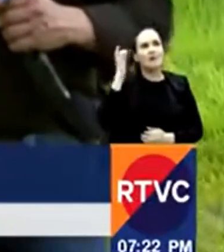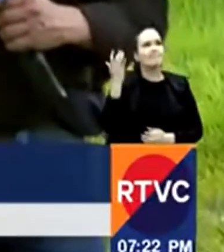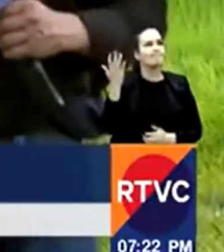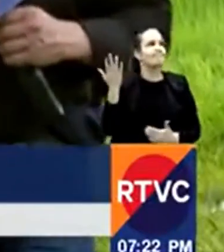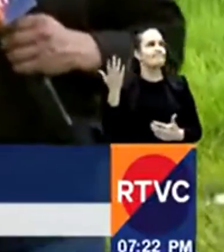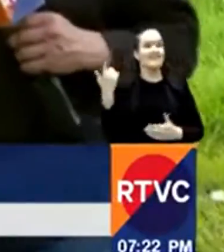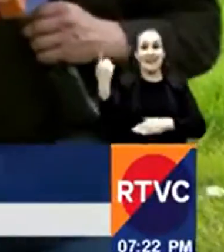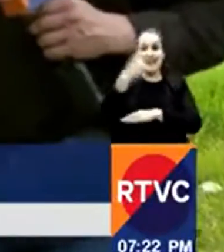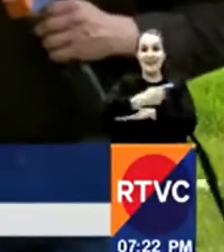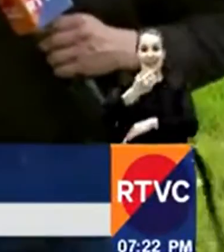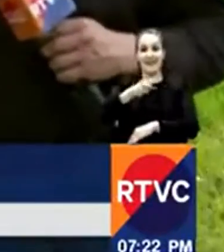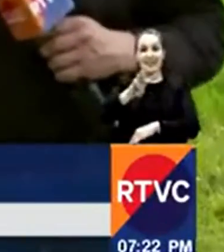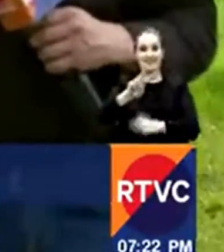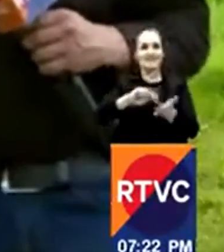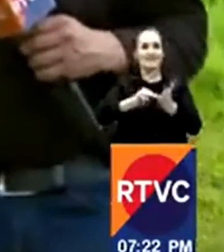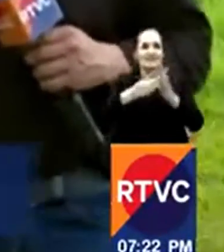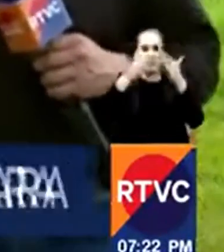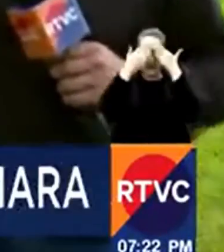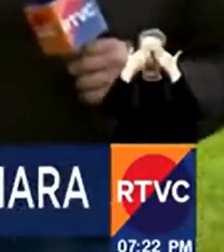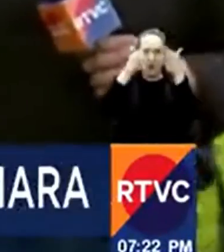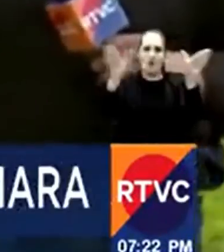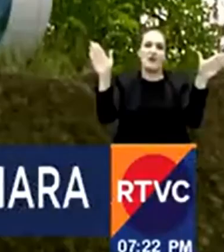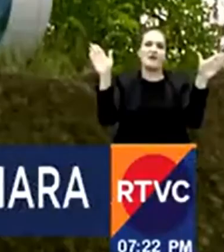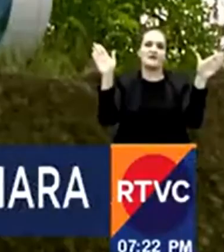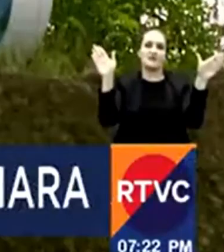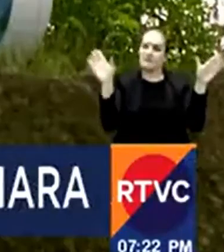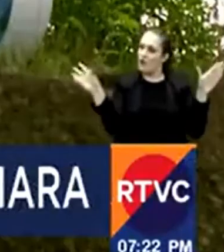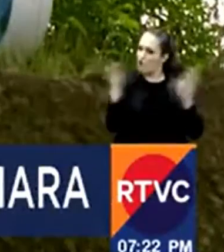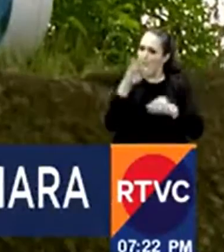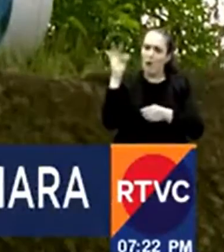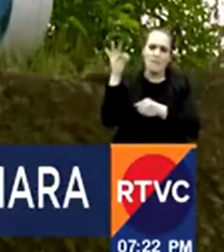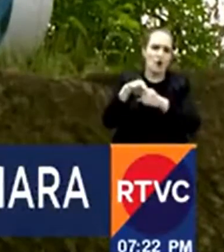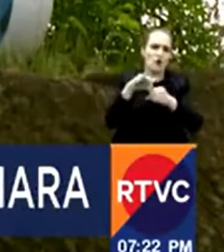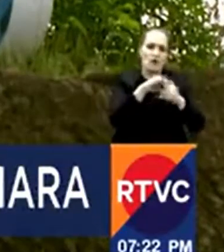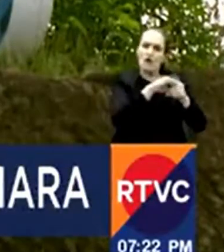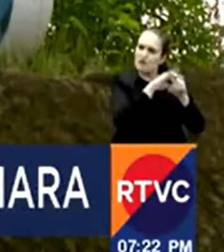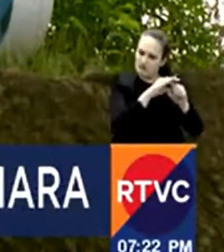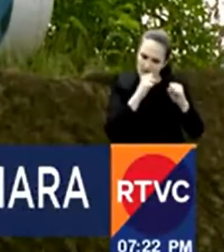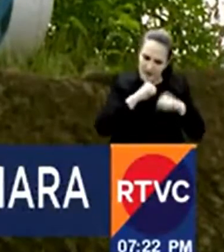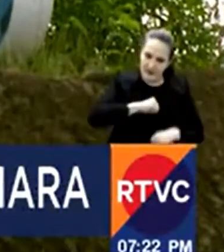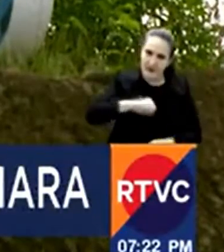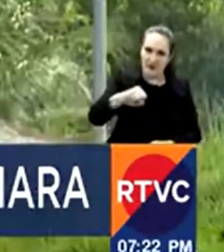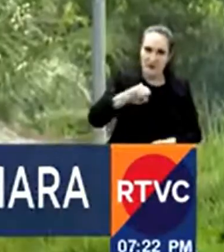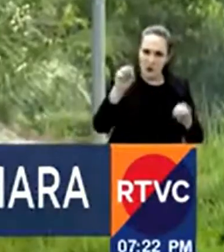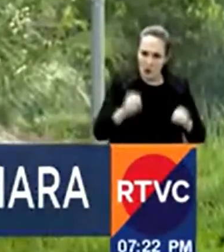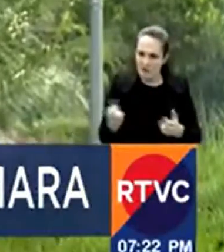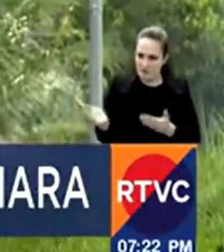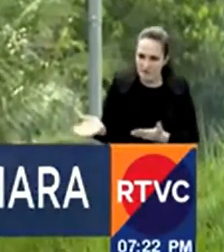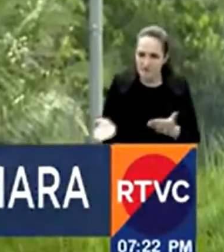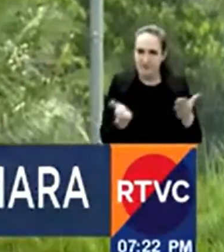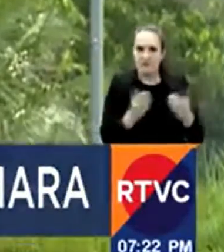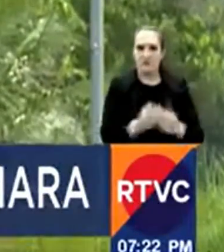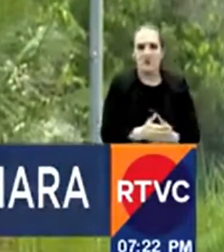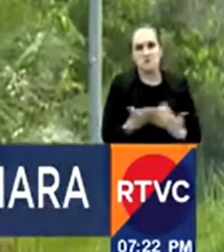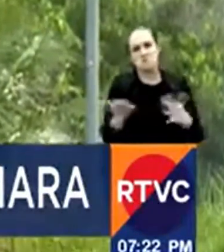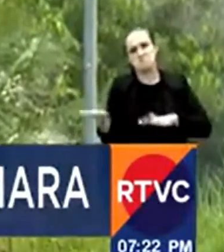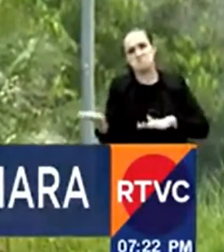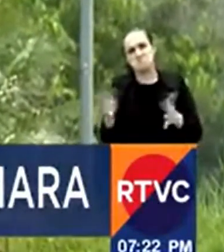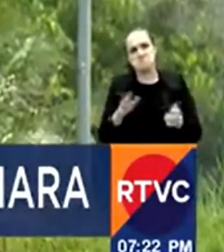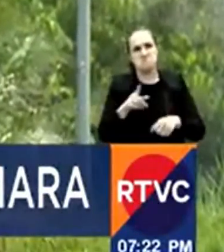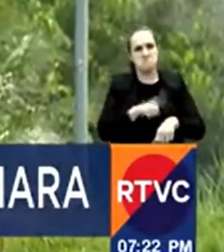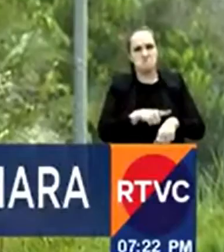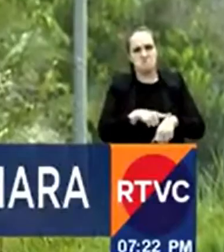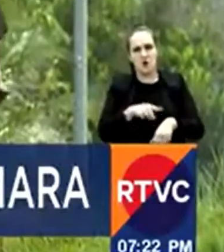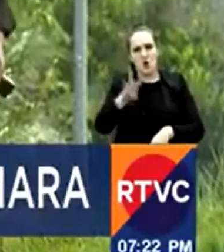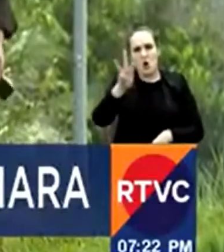de democracia y todos los habitantes de la comunidad lo van a ir a votar. Ya como a las 8 ya